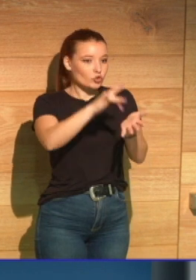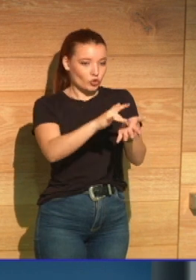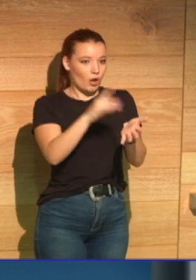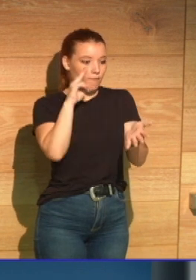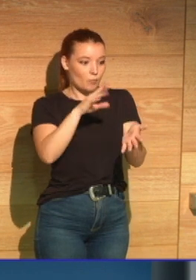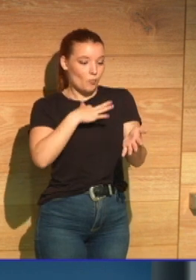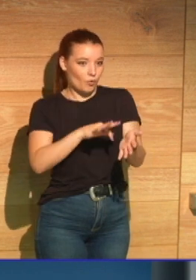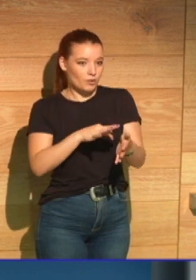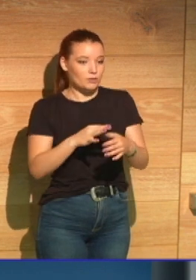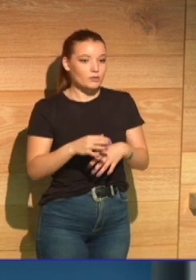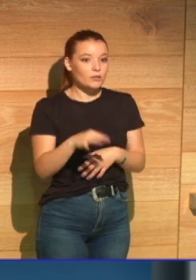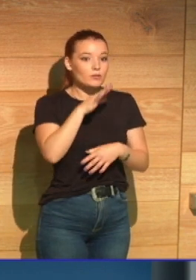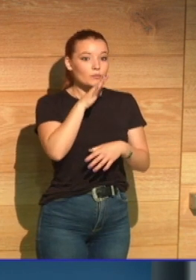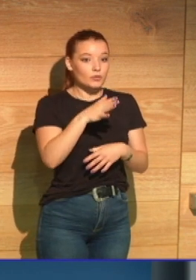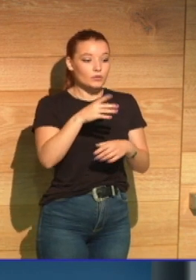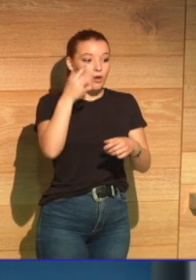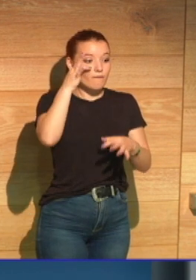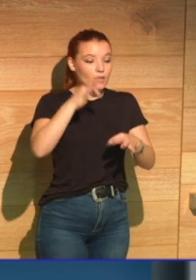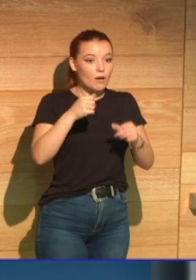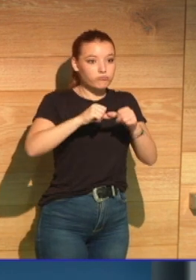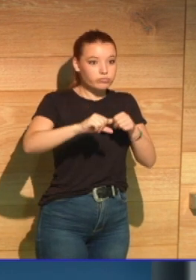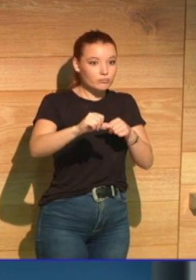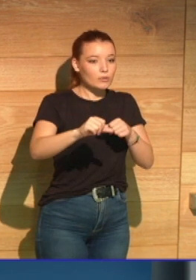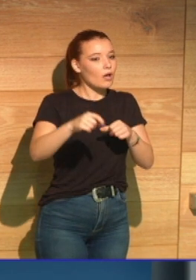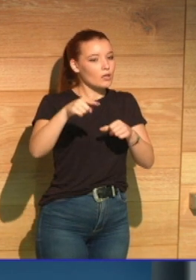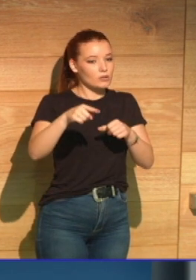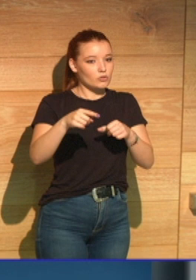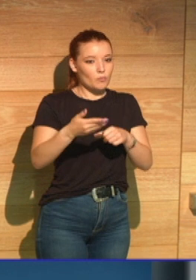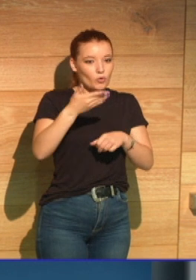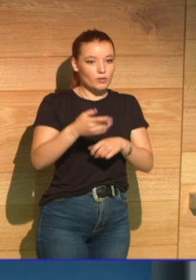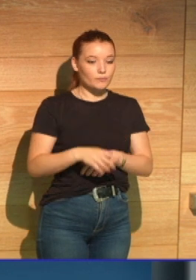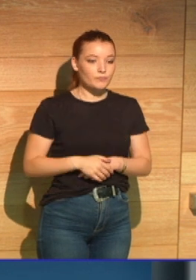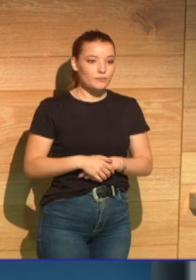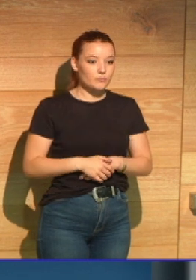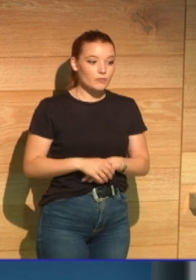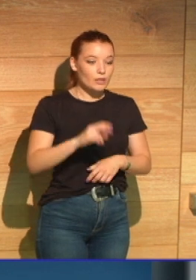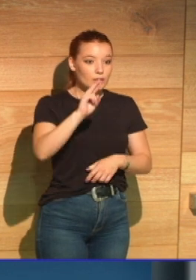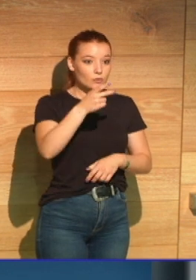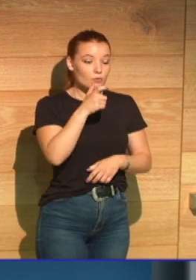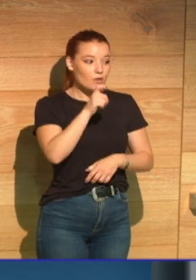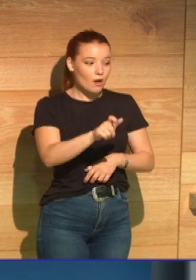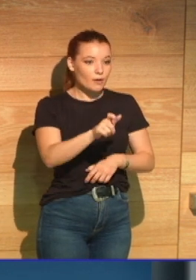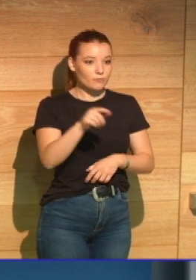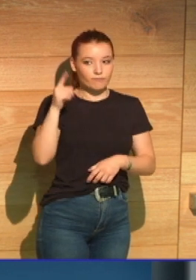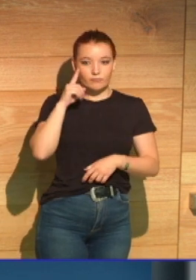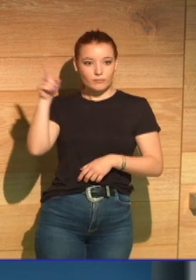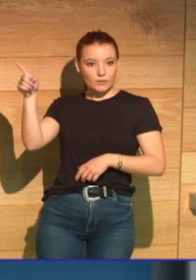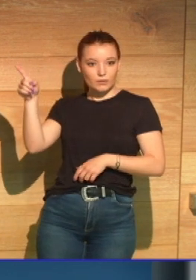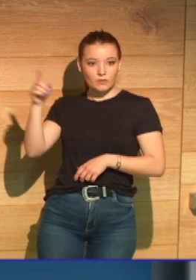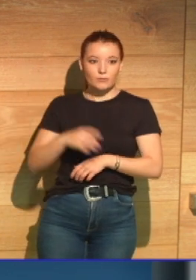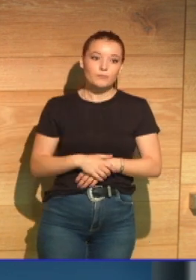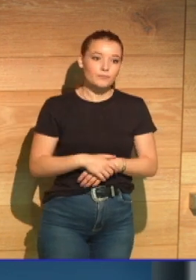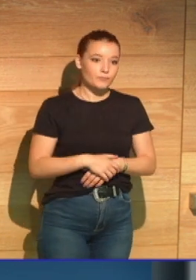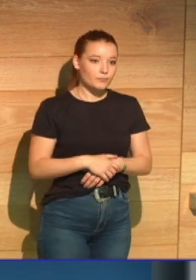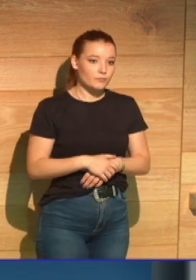eso la discusión de la posverdad y la discusión de los contenidos es fundamental. La segunda palabra, la transdisciplina, nos lleva a repensar en algunos minutos sobre